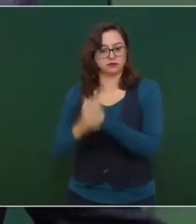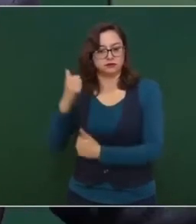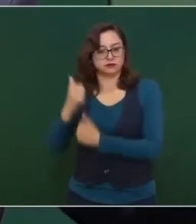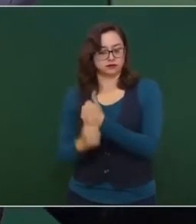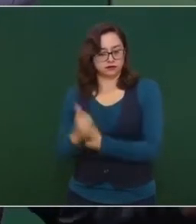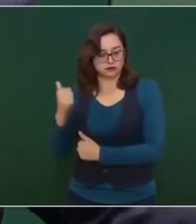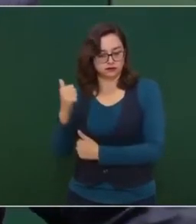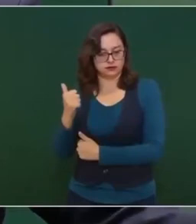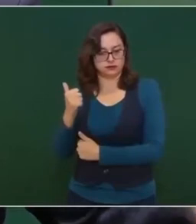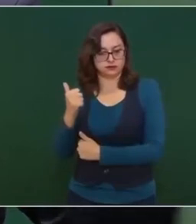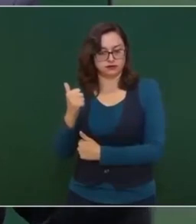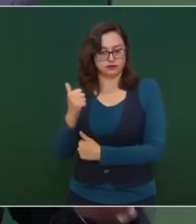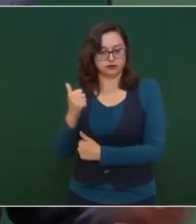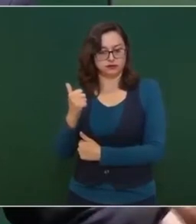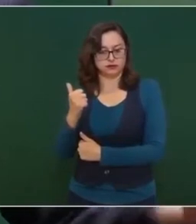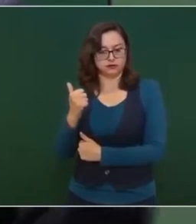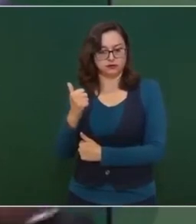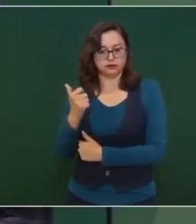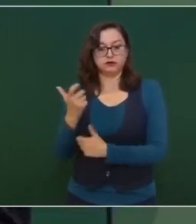Los